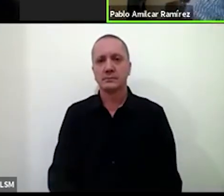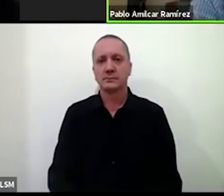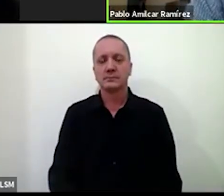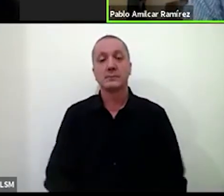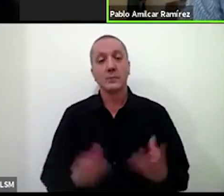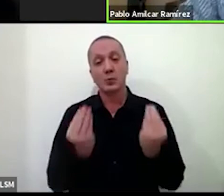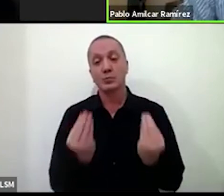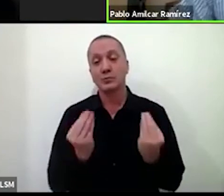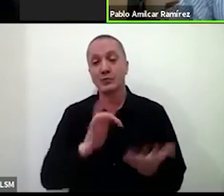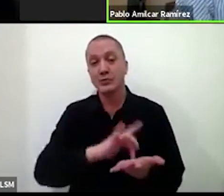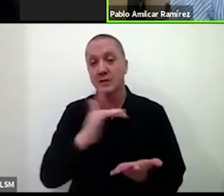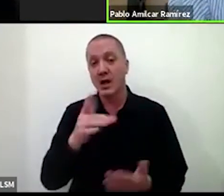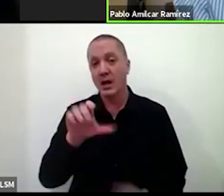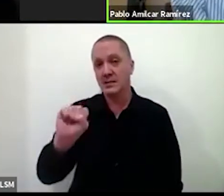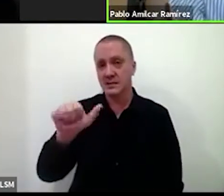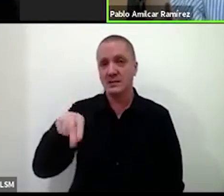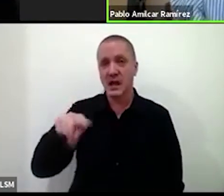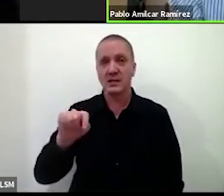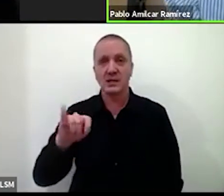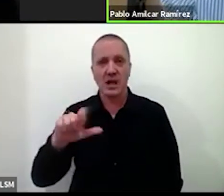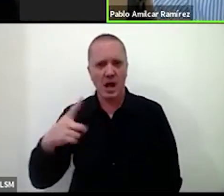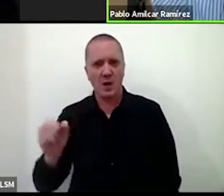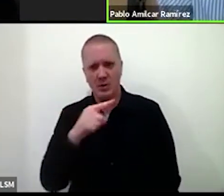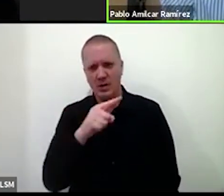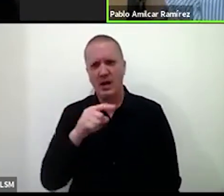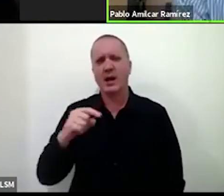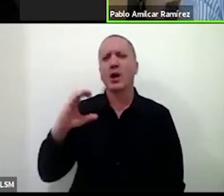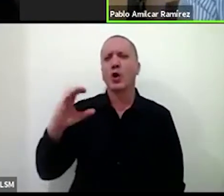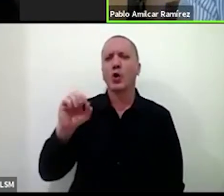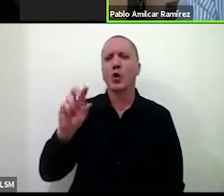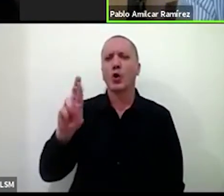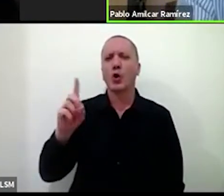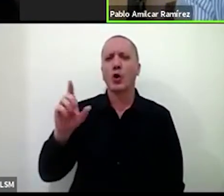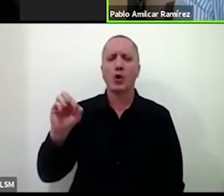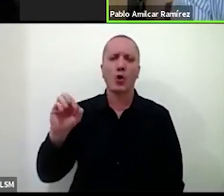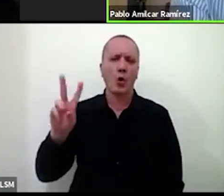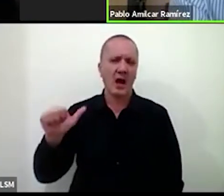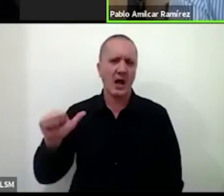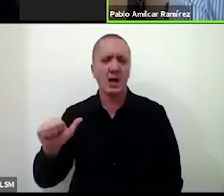Muchísimas gracias, Santiago. Santiago de Córdoba, Argentina. Tenemos una pregunta